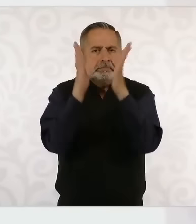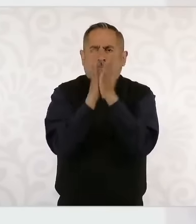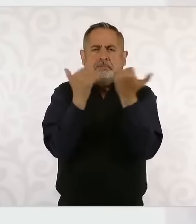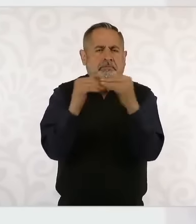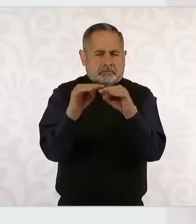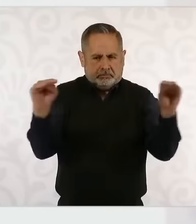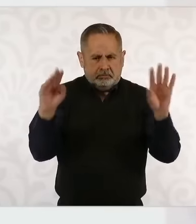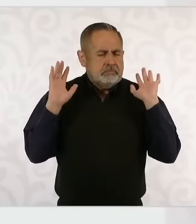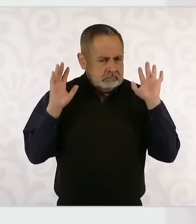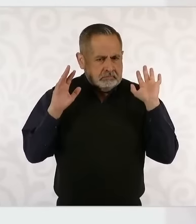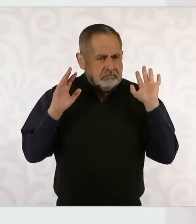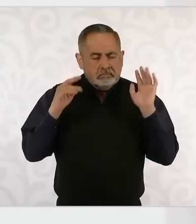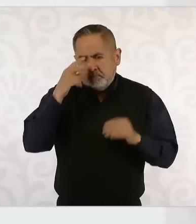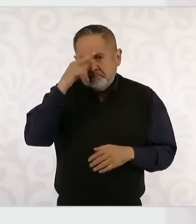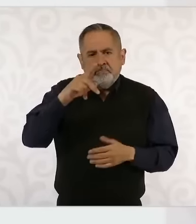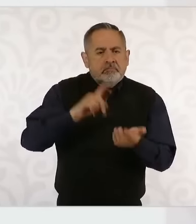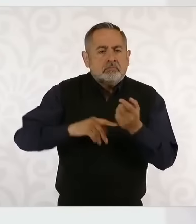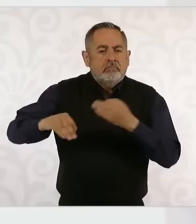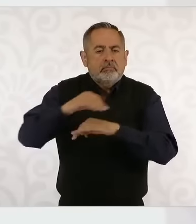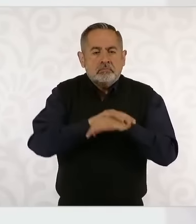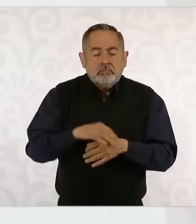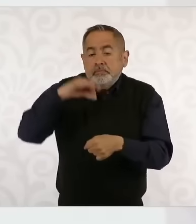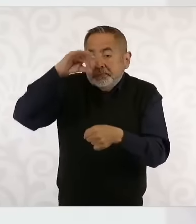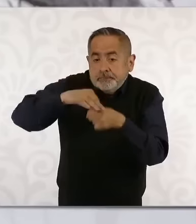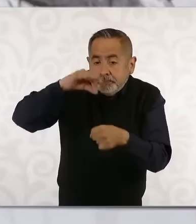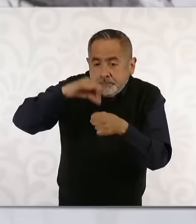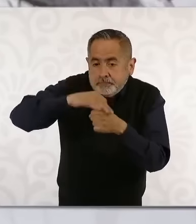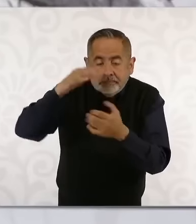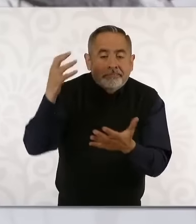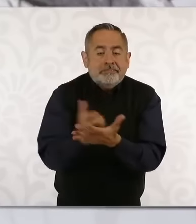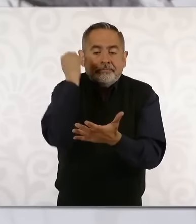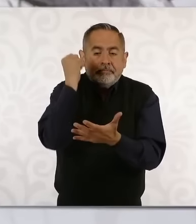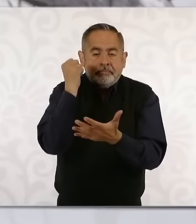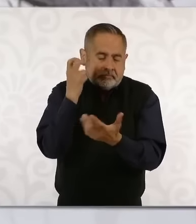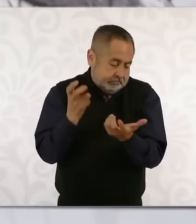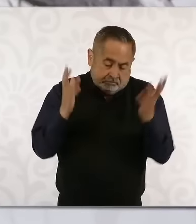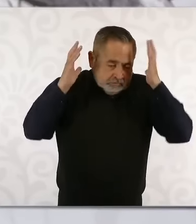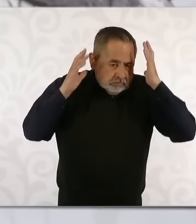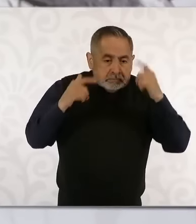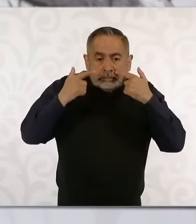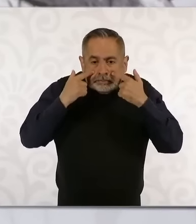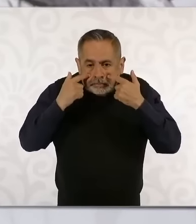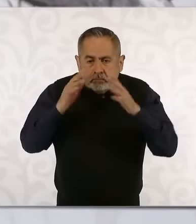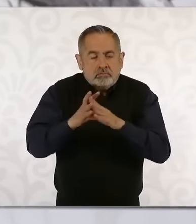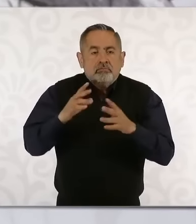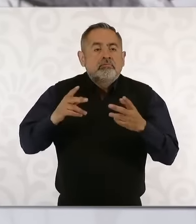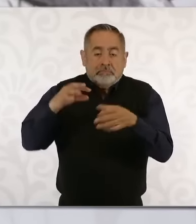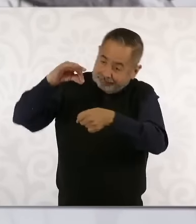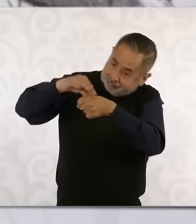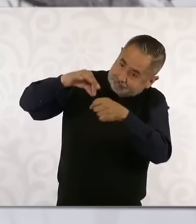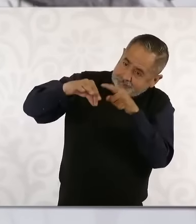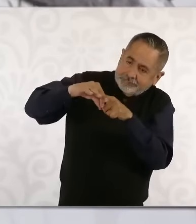y la representación se gana con elecciones. Y la elección, pues, es la voluntad